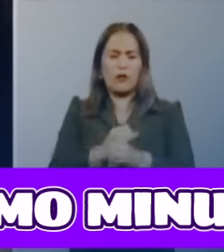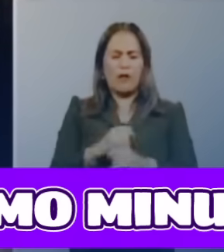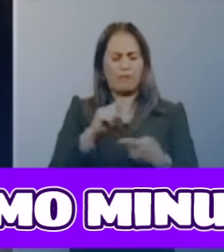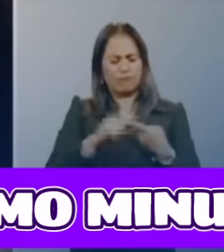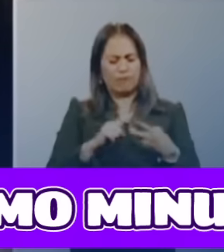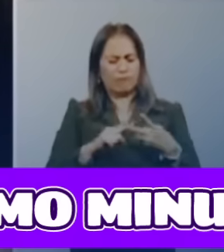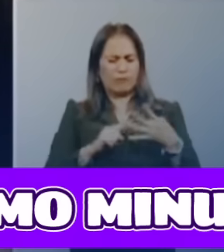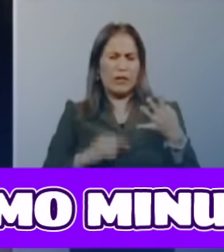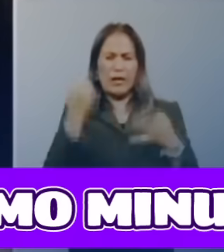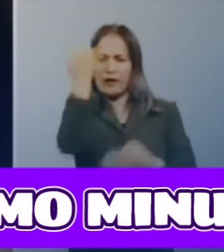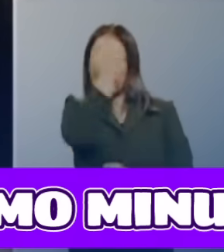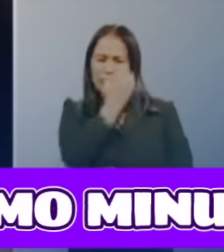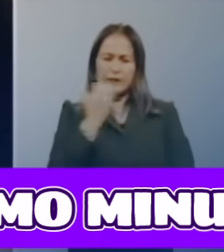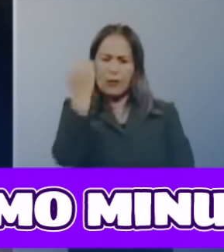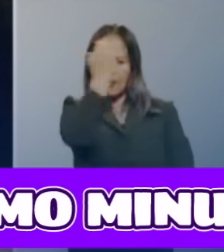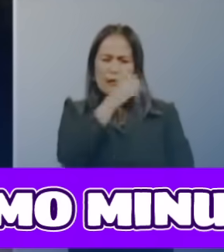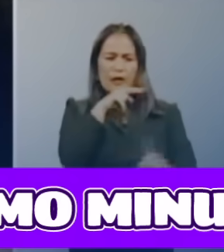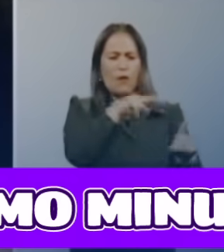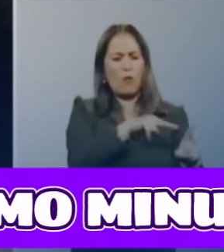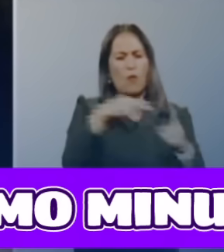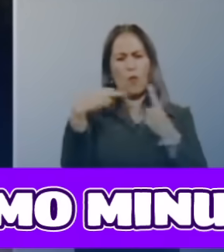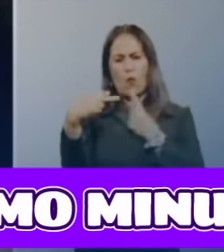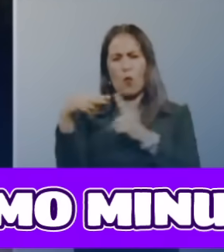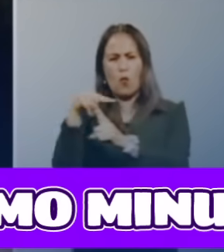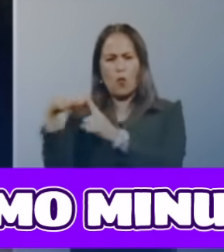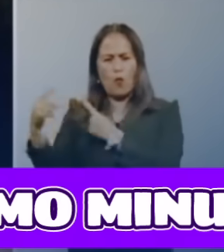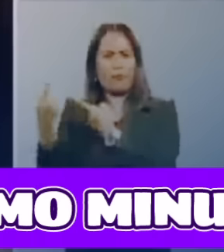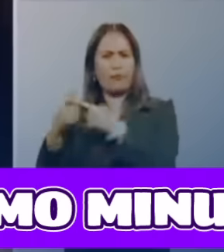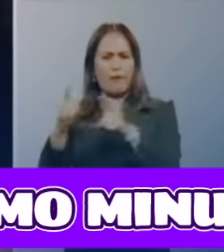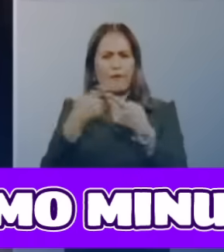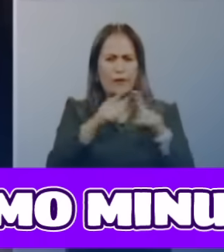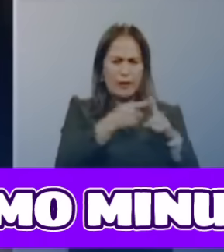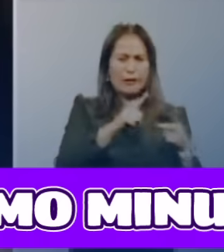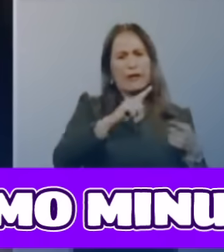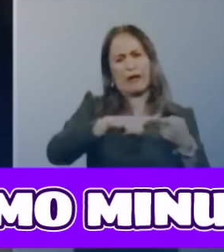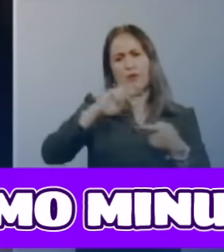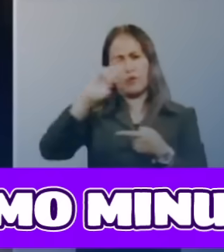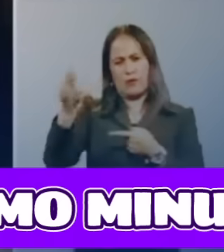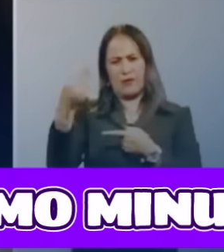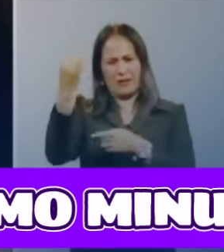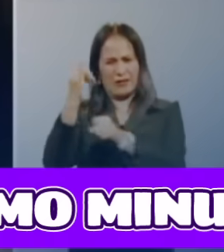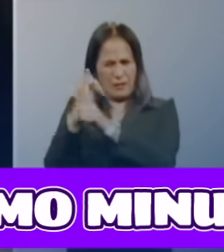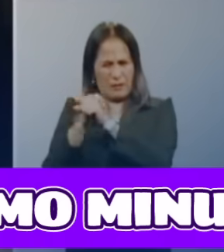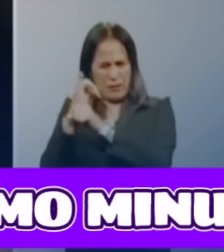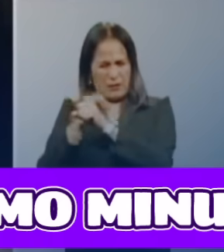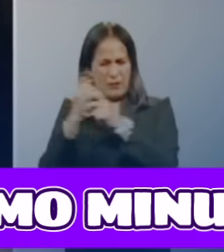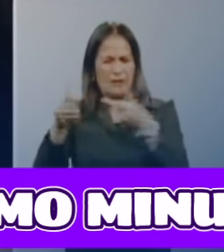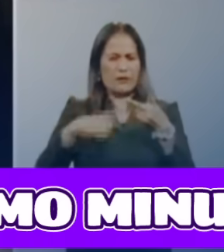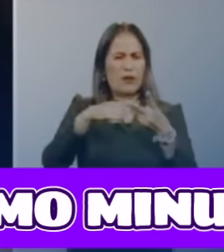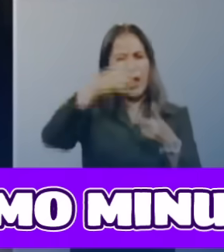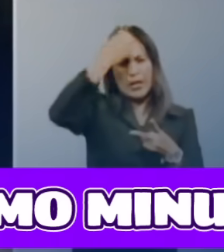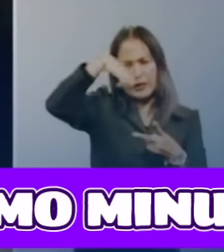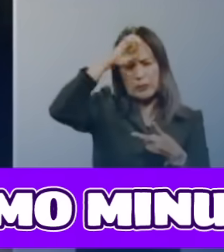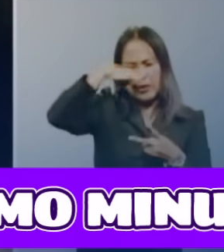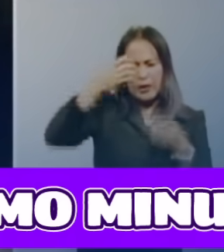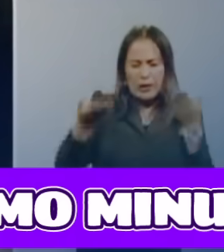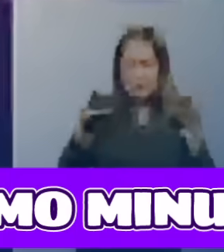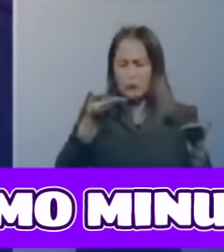examinaremos desde muy diversas ópticas, desde la academia, desde la experiencia